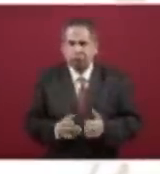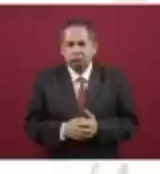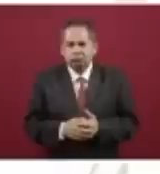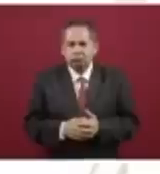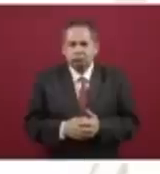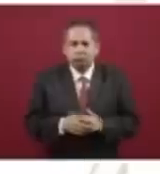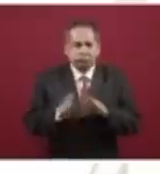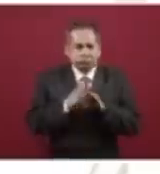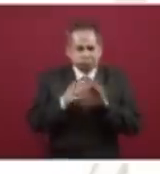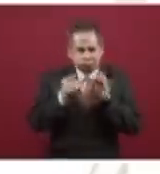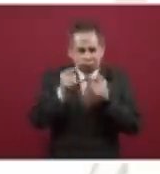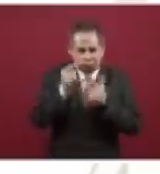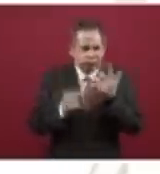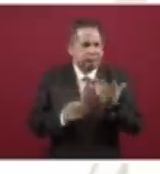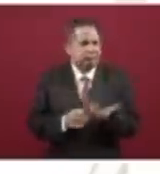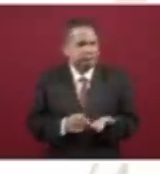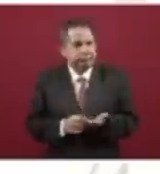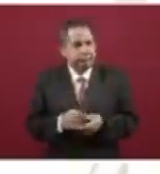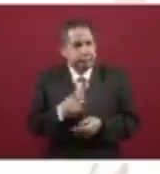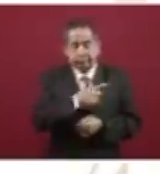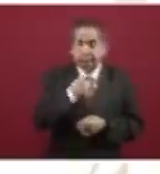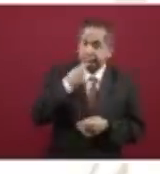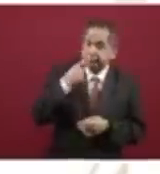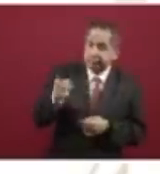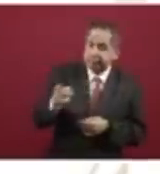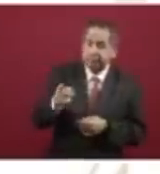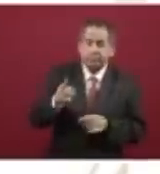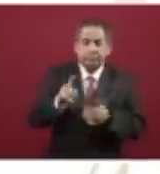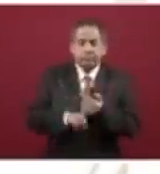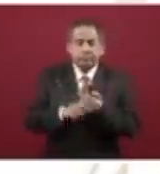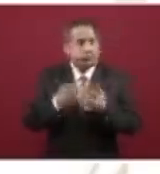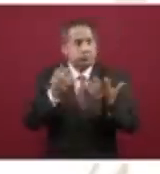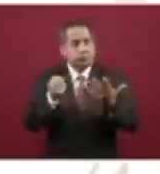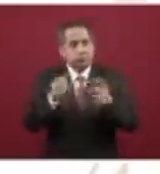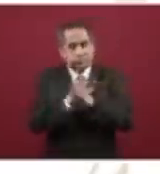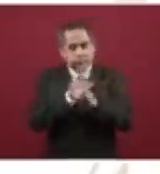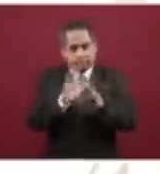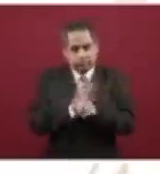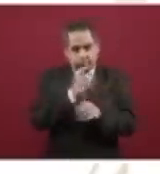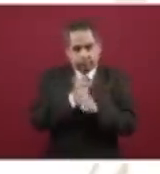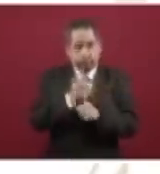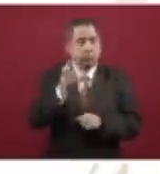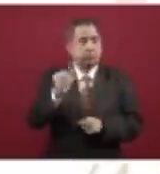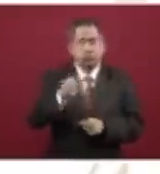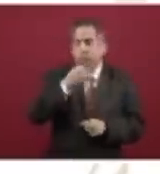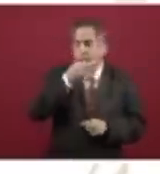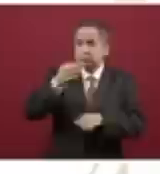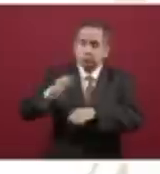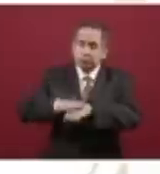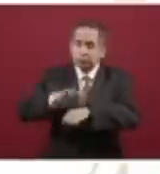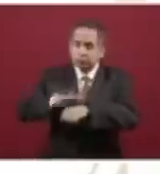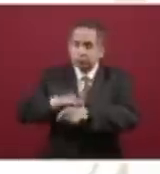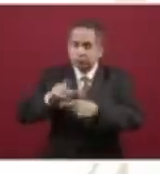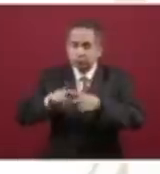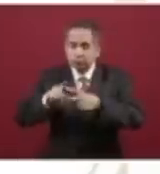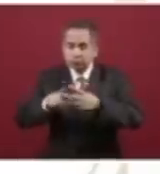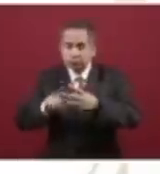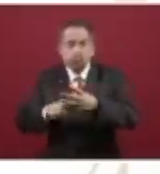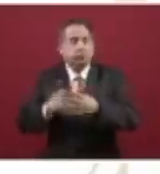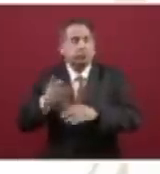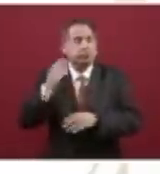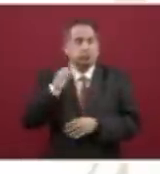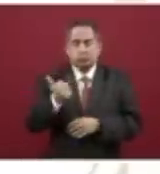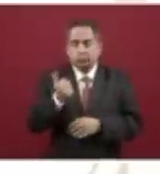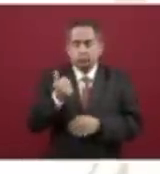quería detalle esta demanda refiere nueve modificaciones 19 notificaciones al grupo la primera en agosto